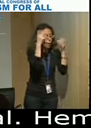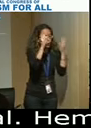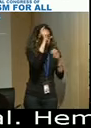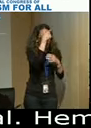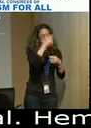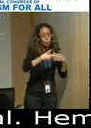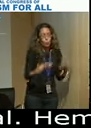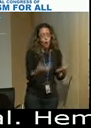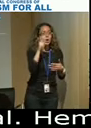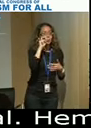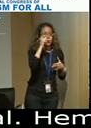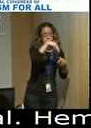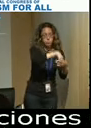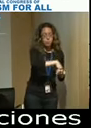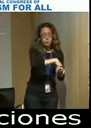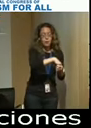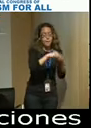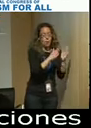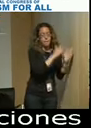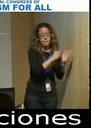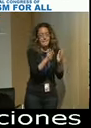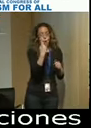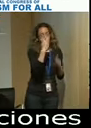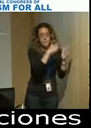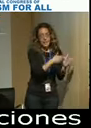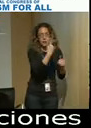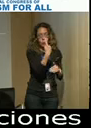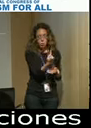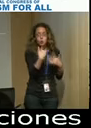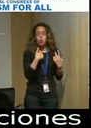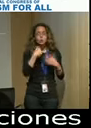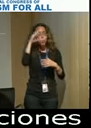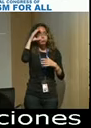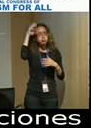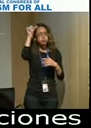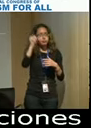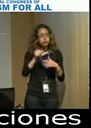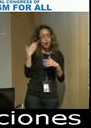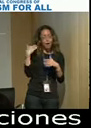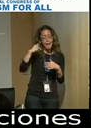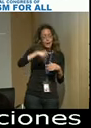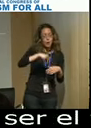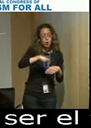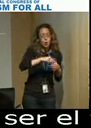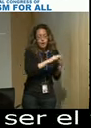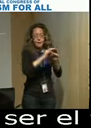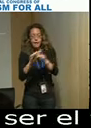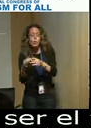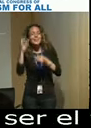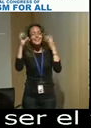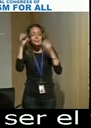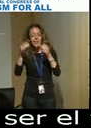el turismo, pero sería una parte de, o sea, y yo he ido escuchando entre ayer y hoy, ligado a cualquier actividad